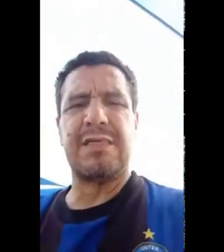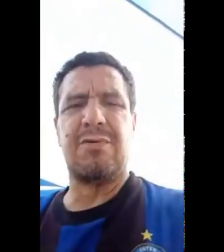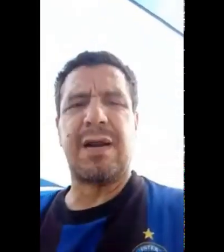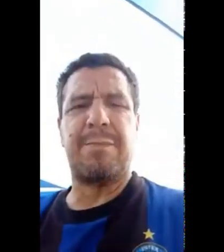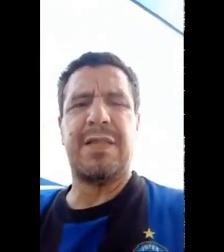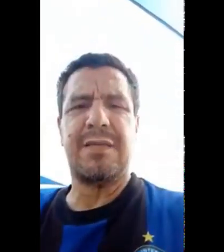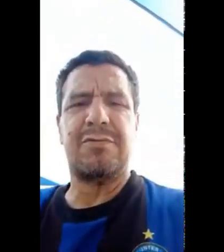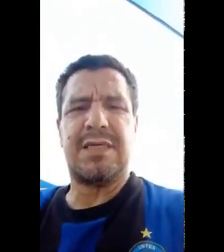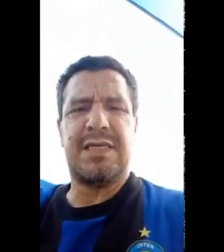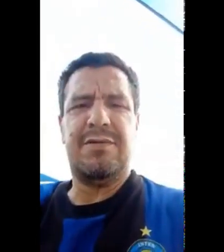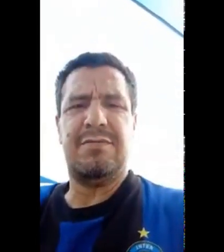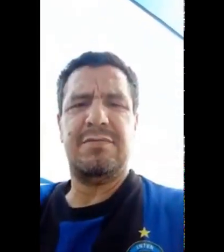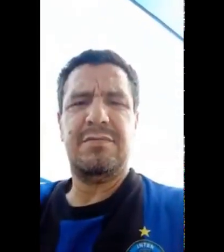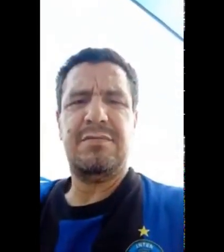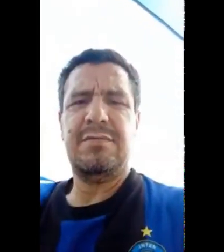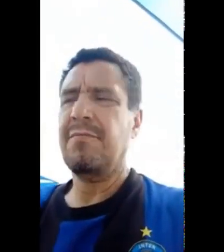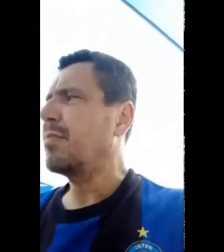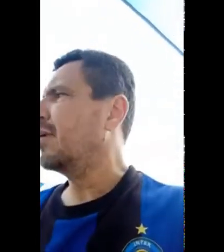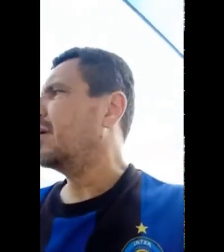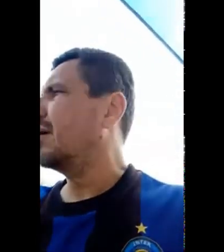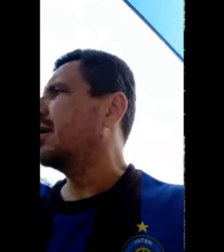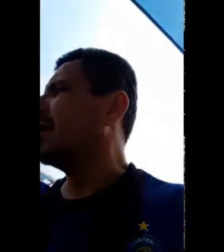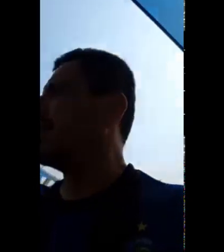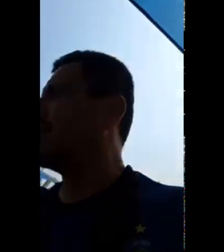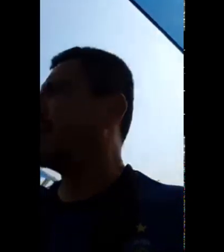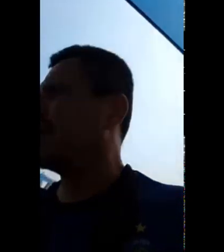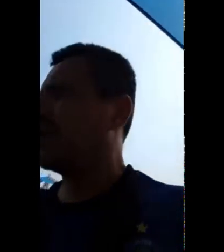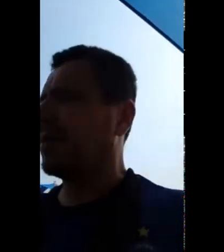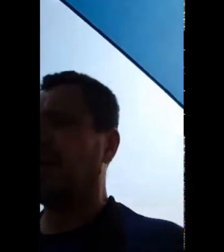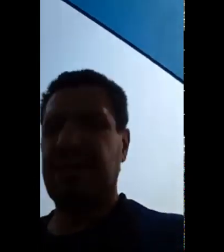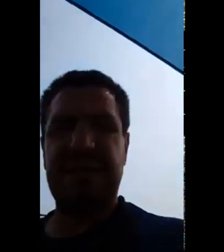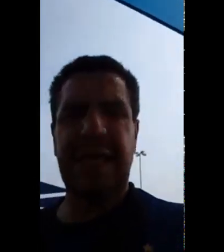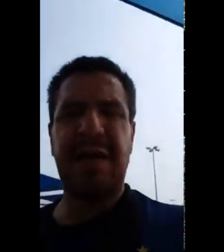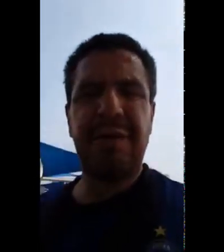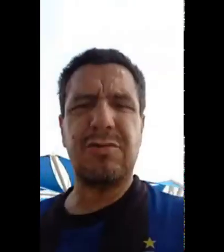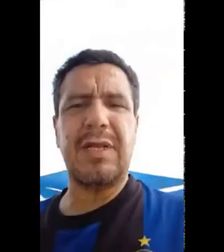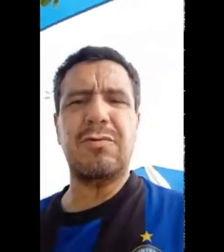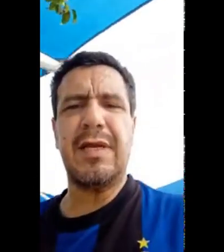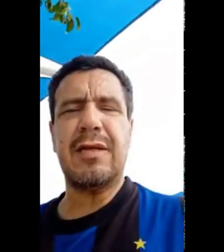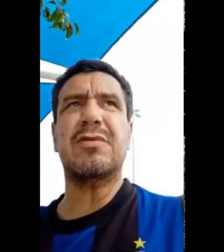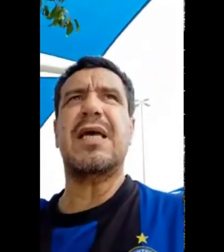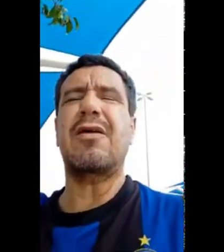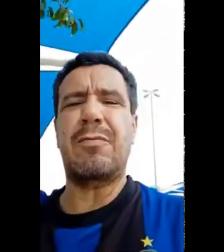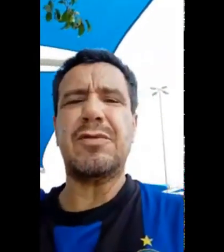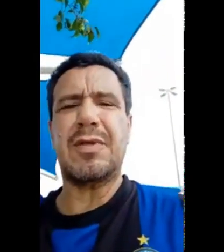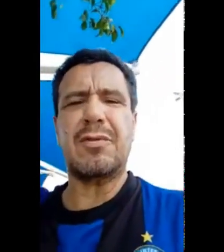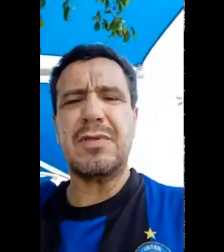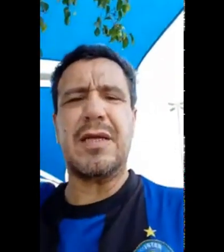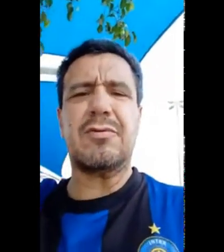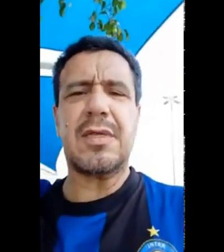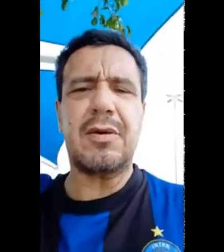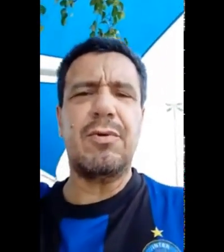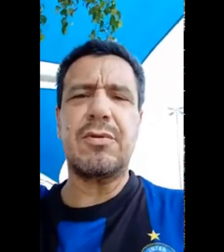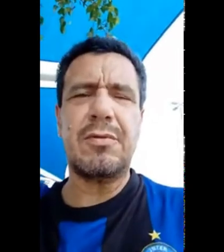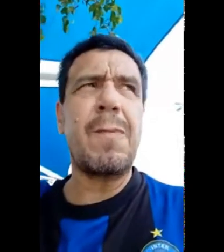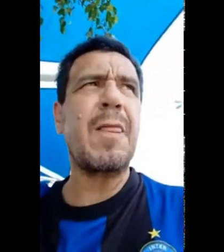ha sido rampante en su sexenio. se quejaba de los contratos directos y ha dado más contratos directos